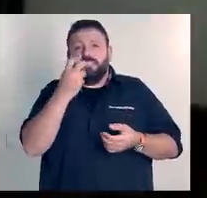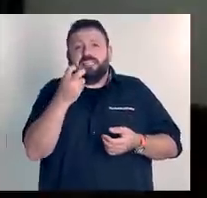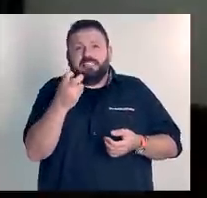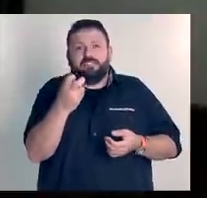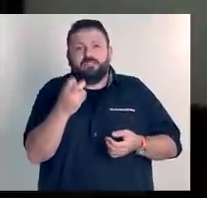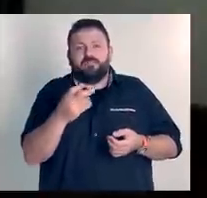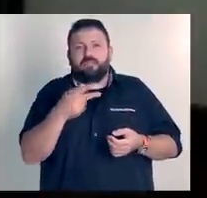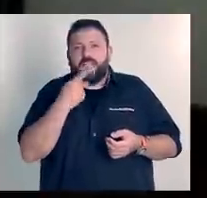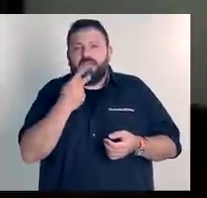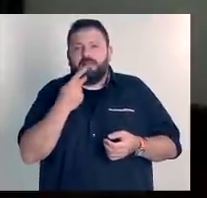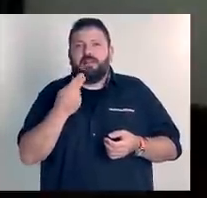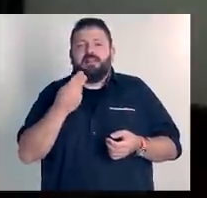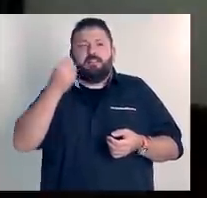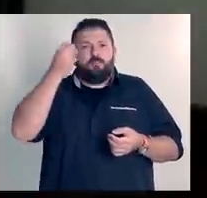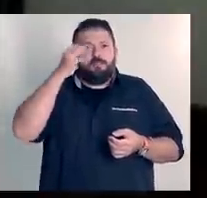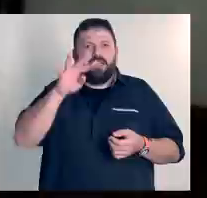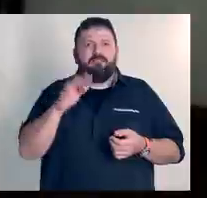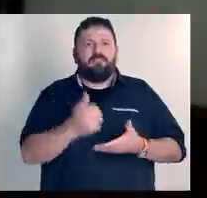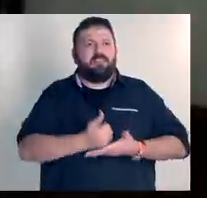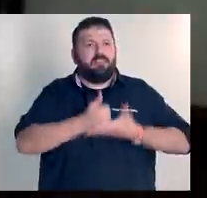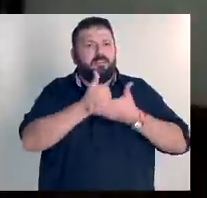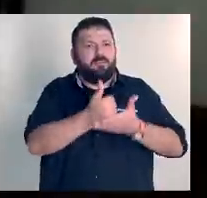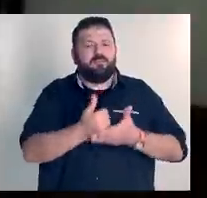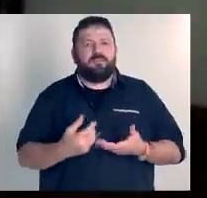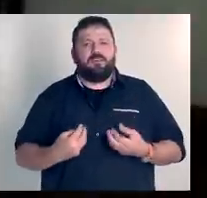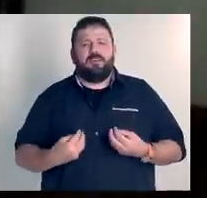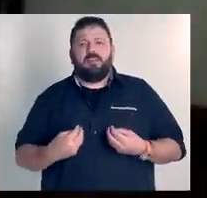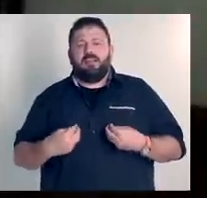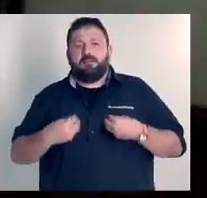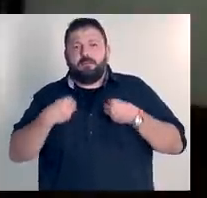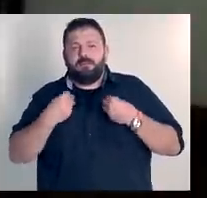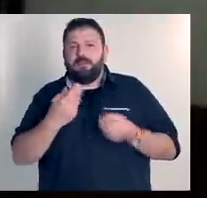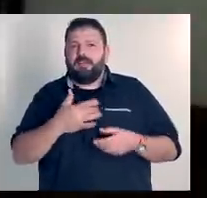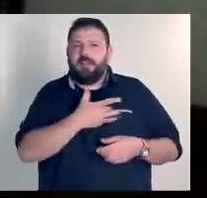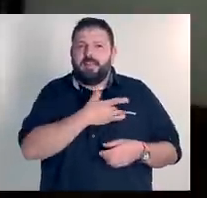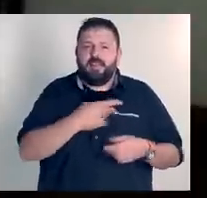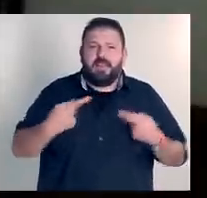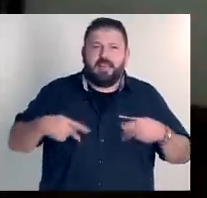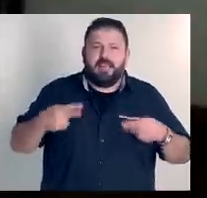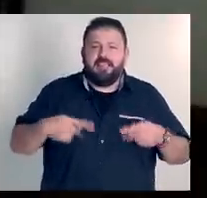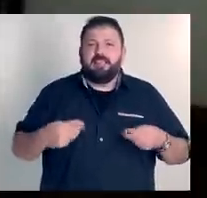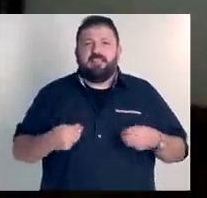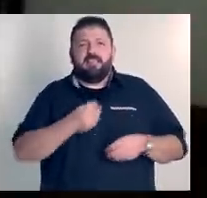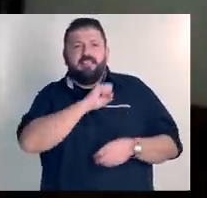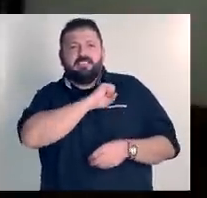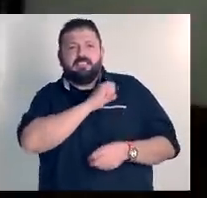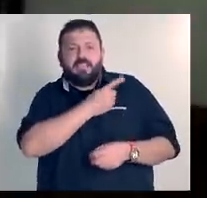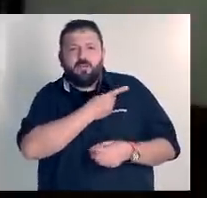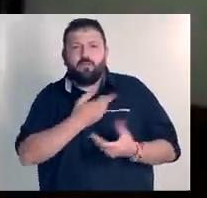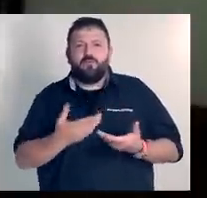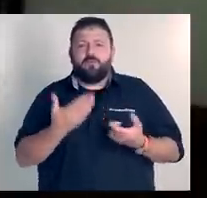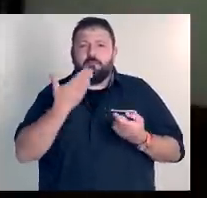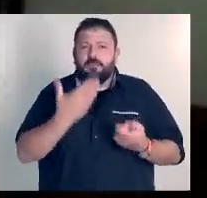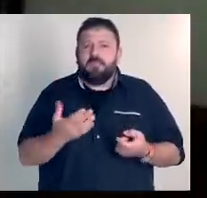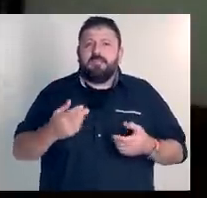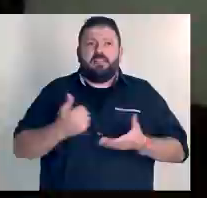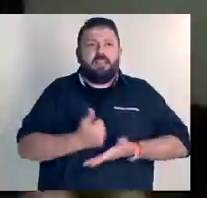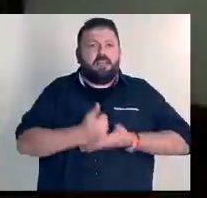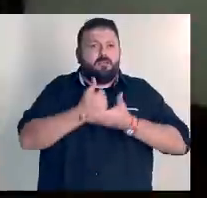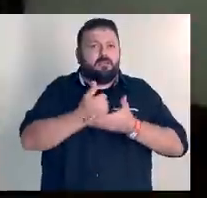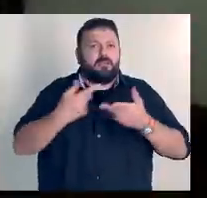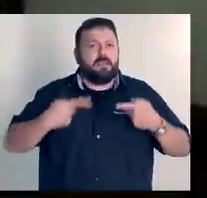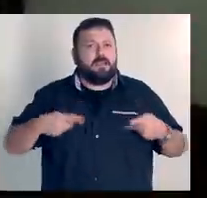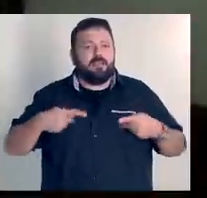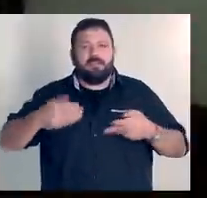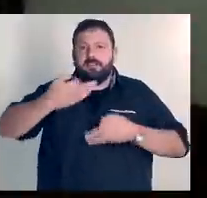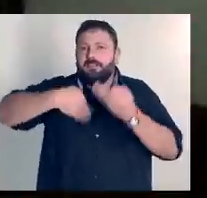Omnilife, de ayudarle a la gente a que viva en la salud, de ayudarle a la gente a que viva en la armonía, de ayudarle a la gente a través de